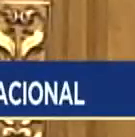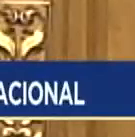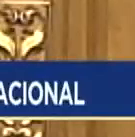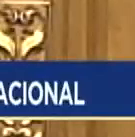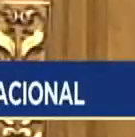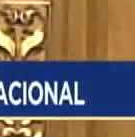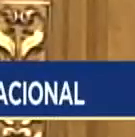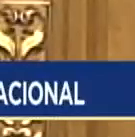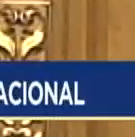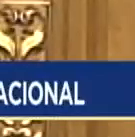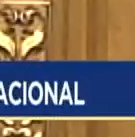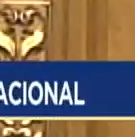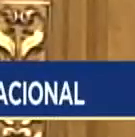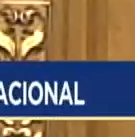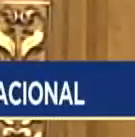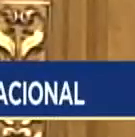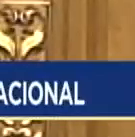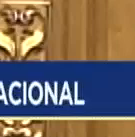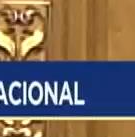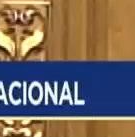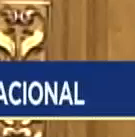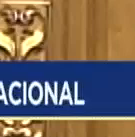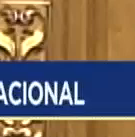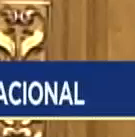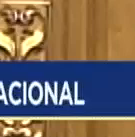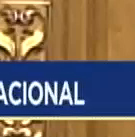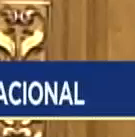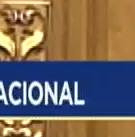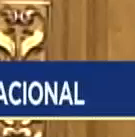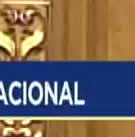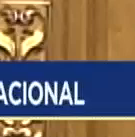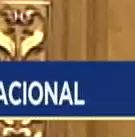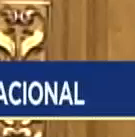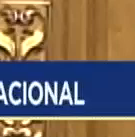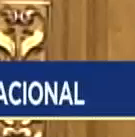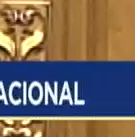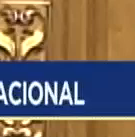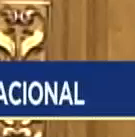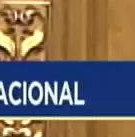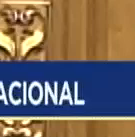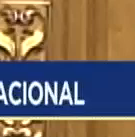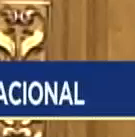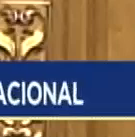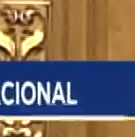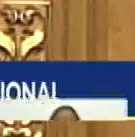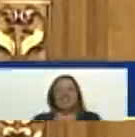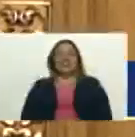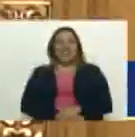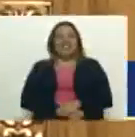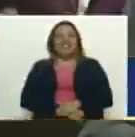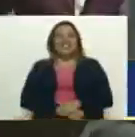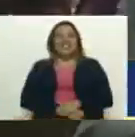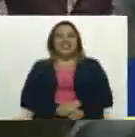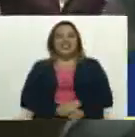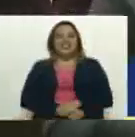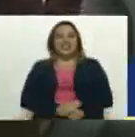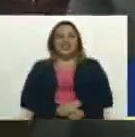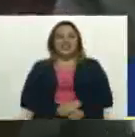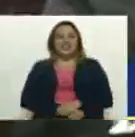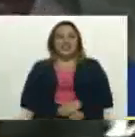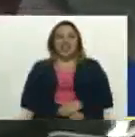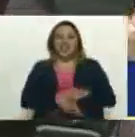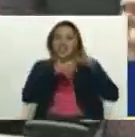ese amor que nació en mí fue gracias al pueblo. Esa valentía fue gracias al pueblo. Esa